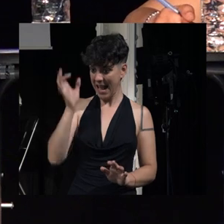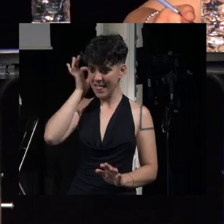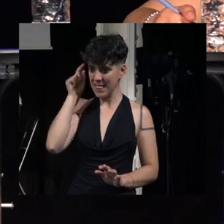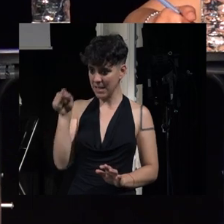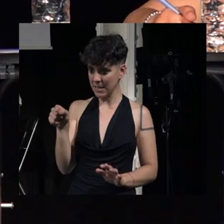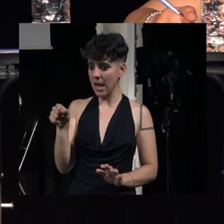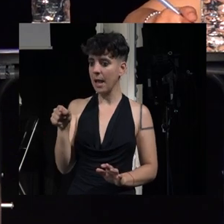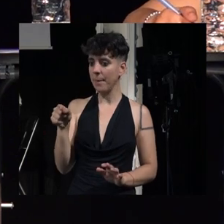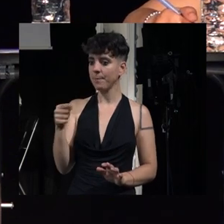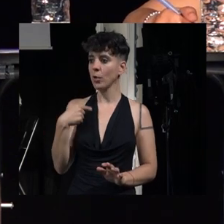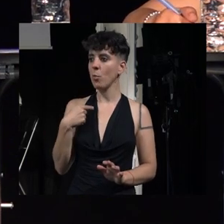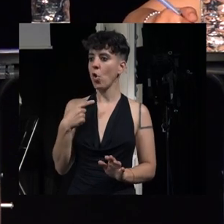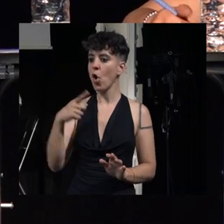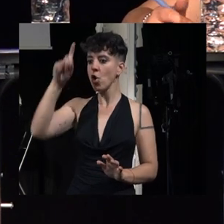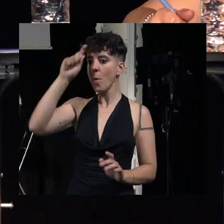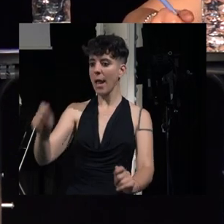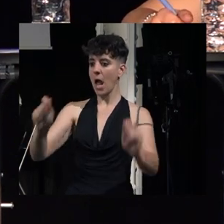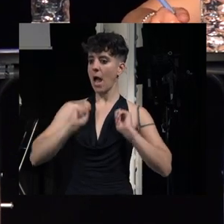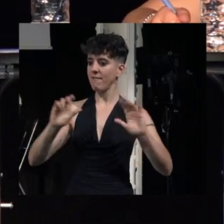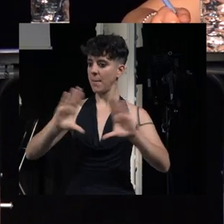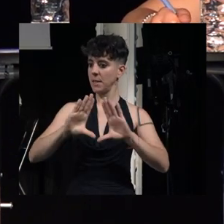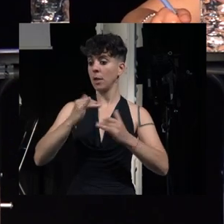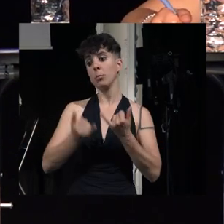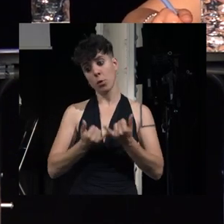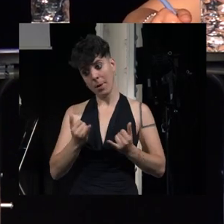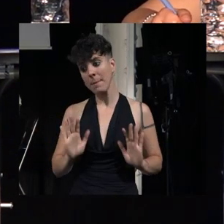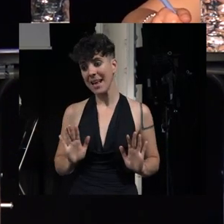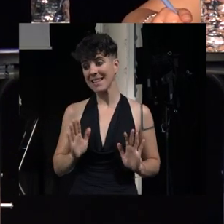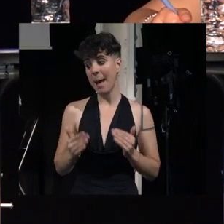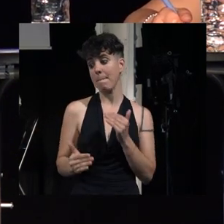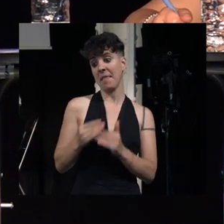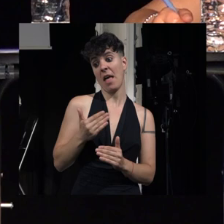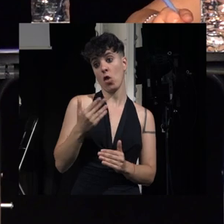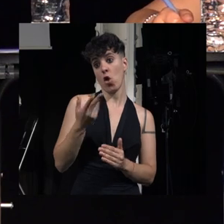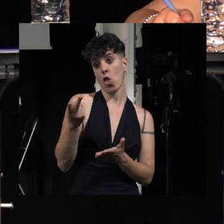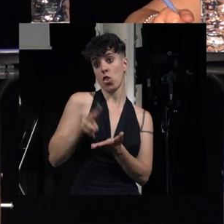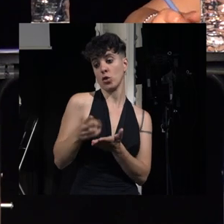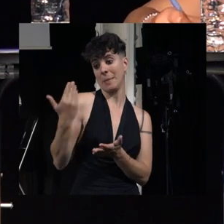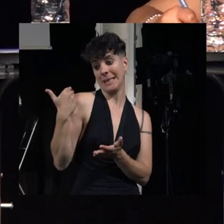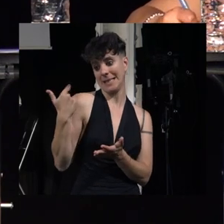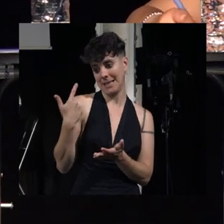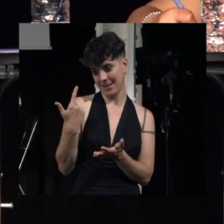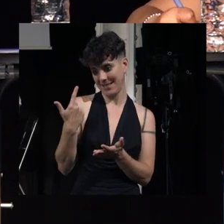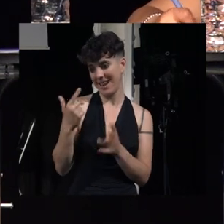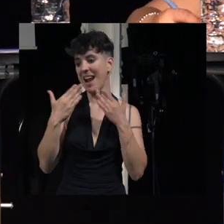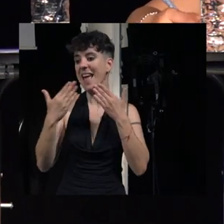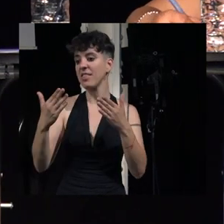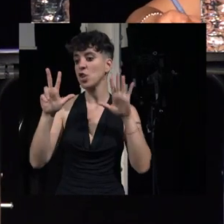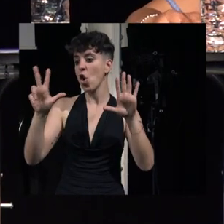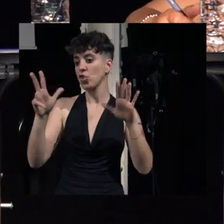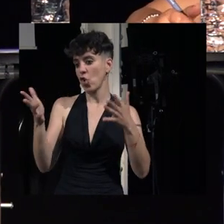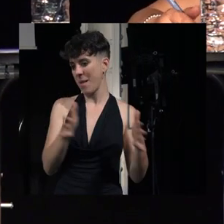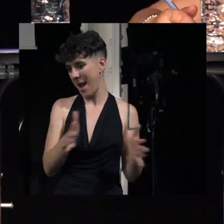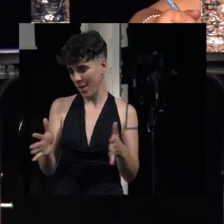problemas para nombrarse como feminista. Se ha empezado a nombrar como feminista hace 2 meses, desde el 8 de marzo. O